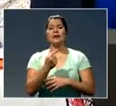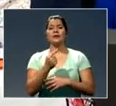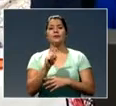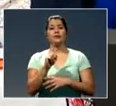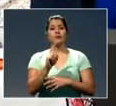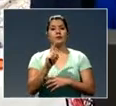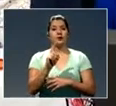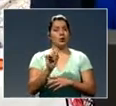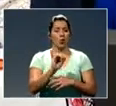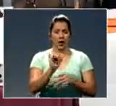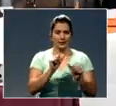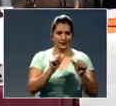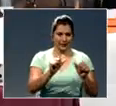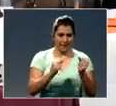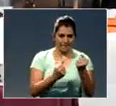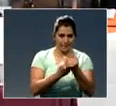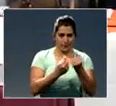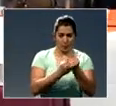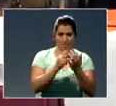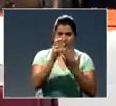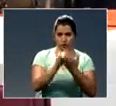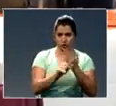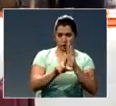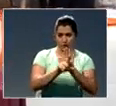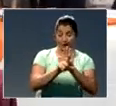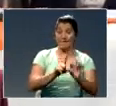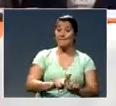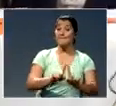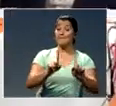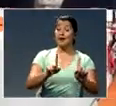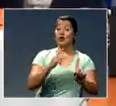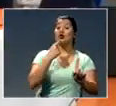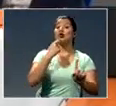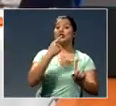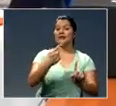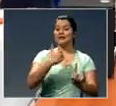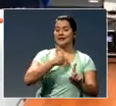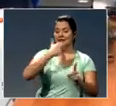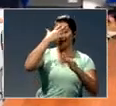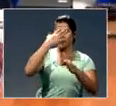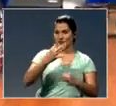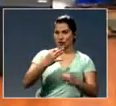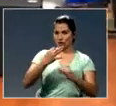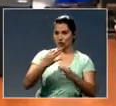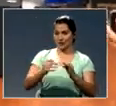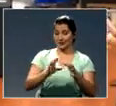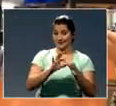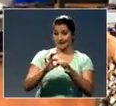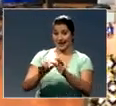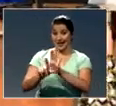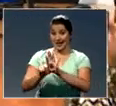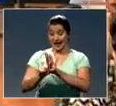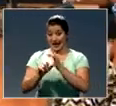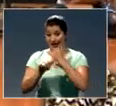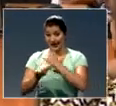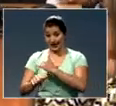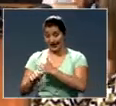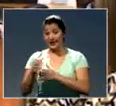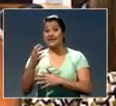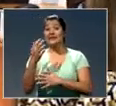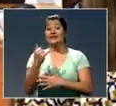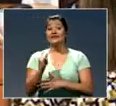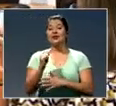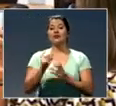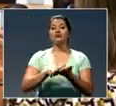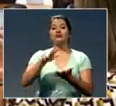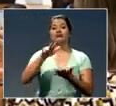desde ya anuncia acciones legales si el presidente de la República emite el decreto con la norma técnica para regular el